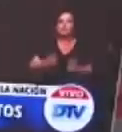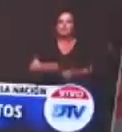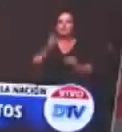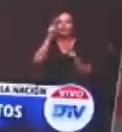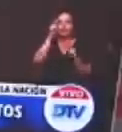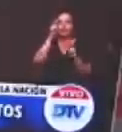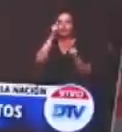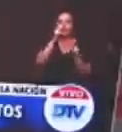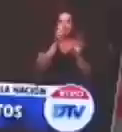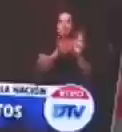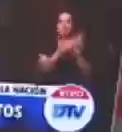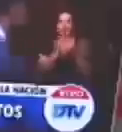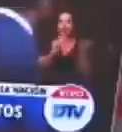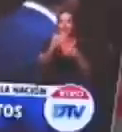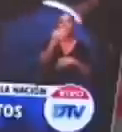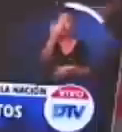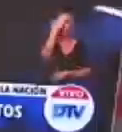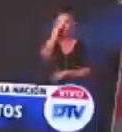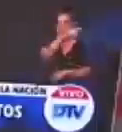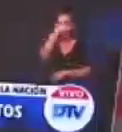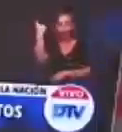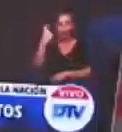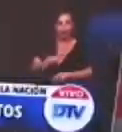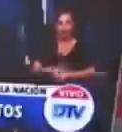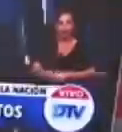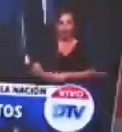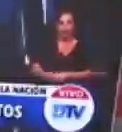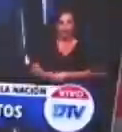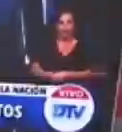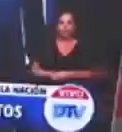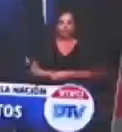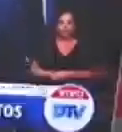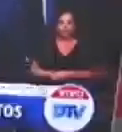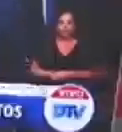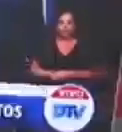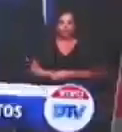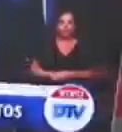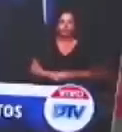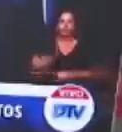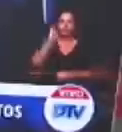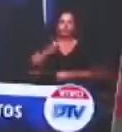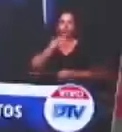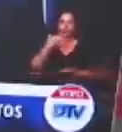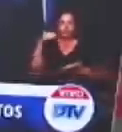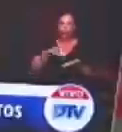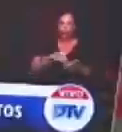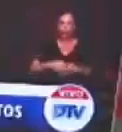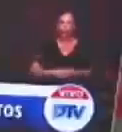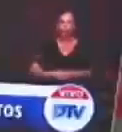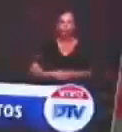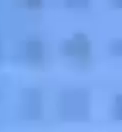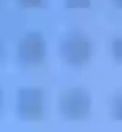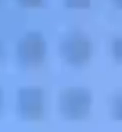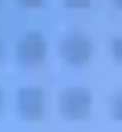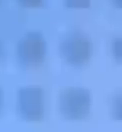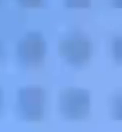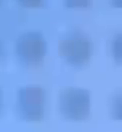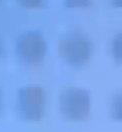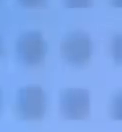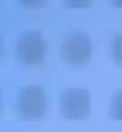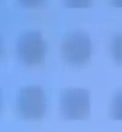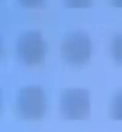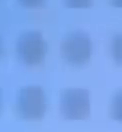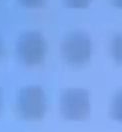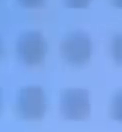diría Juntos por los Cargos en vez de Juntos por el Cambio, porque es parte de la ironía y la retórica de